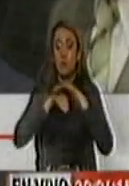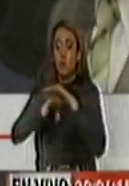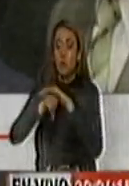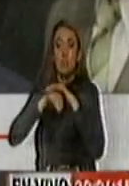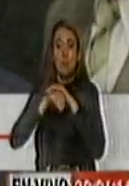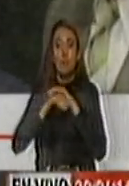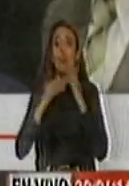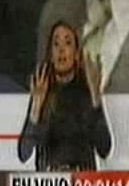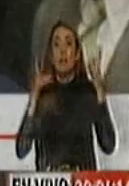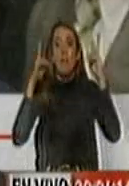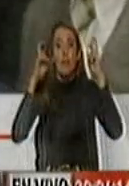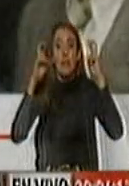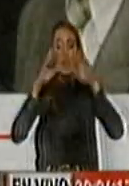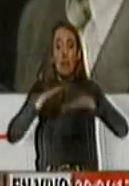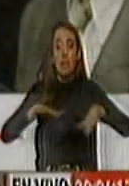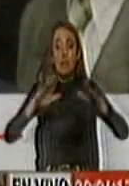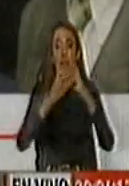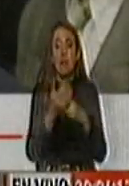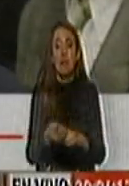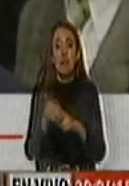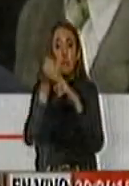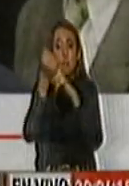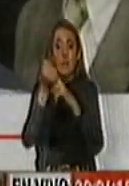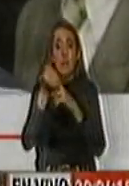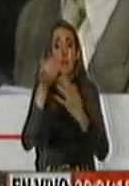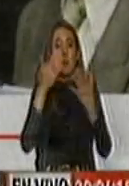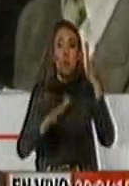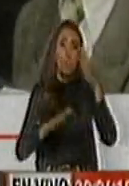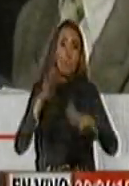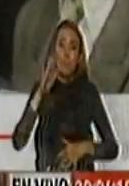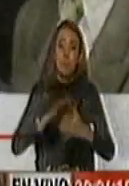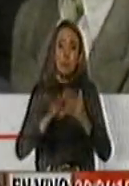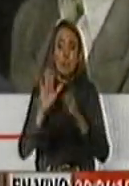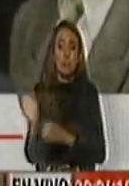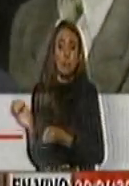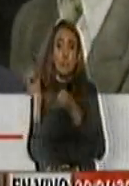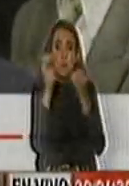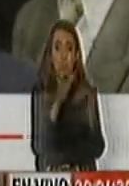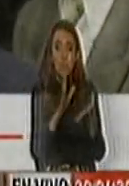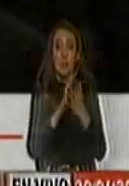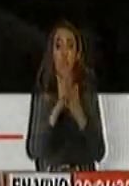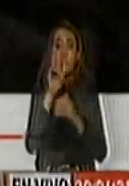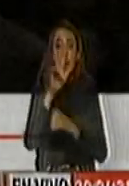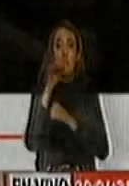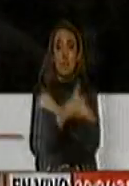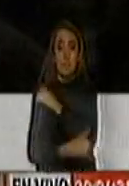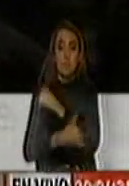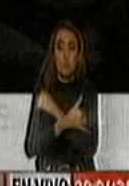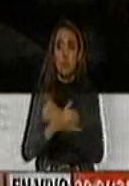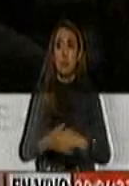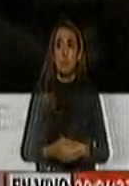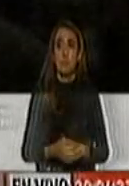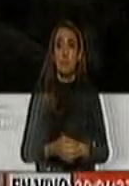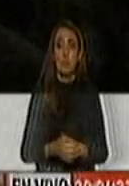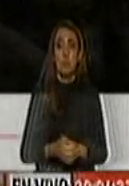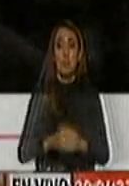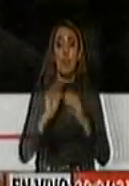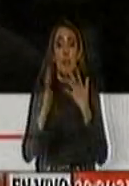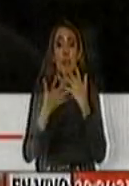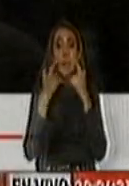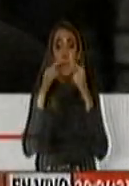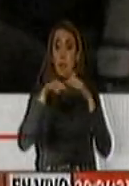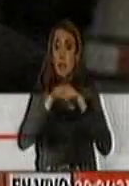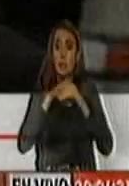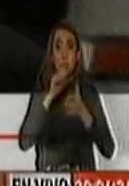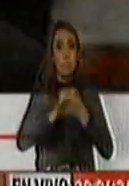directamente relacionadas con los recursos que se habrían entregado a los principales miembros de Alianza País. Era delincuencial recibir